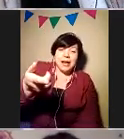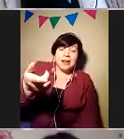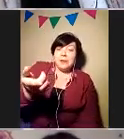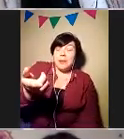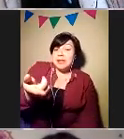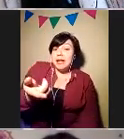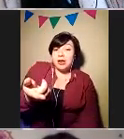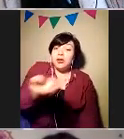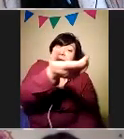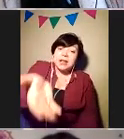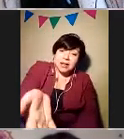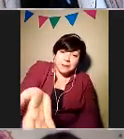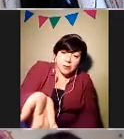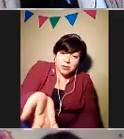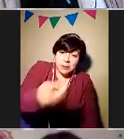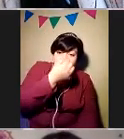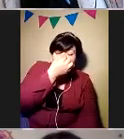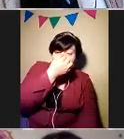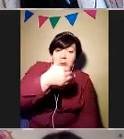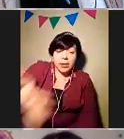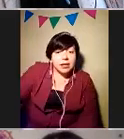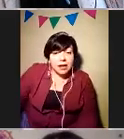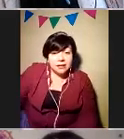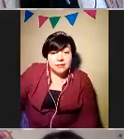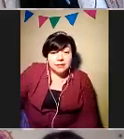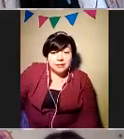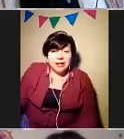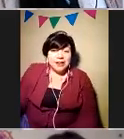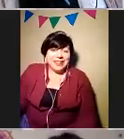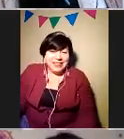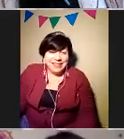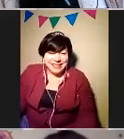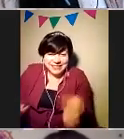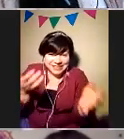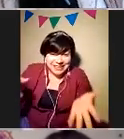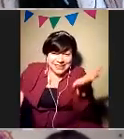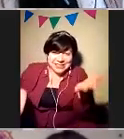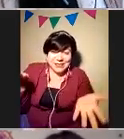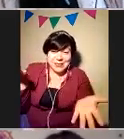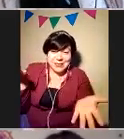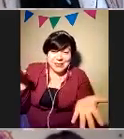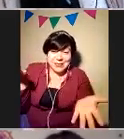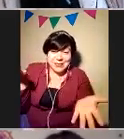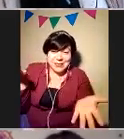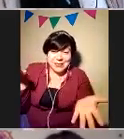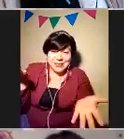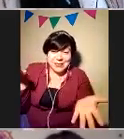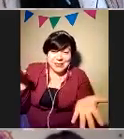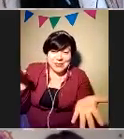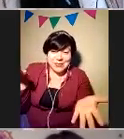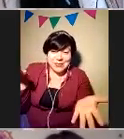Porque hay países en los que no matar el animal y usar sus productos, pero que pueden testear. Claro, y así lo certifican. O sea,